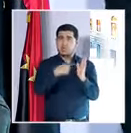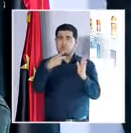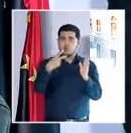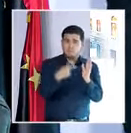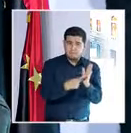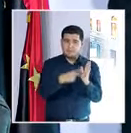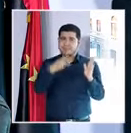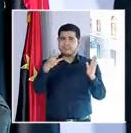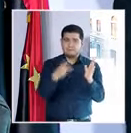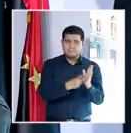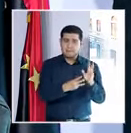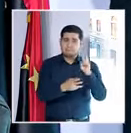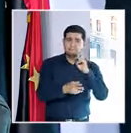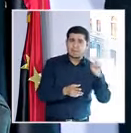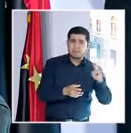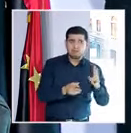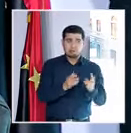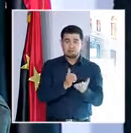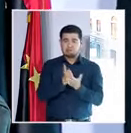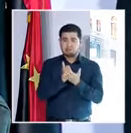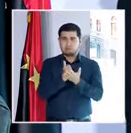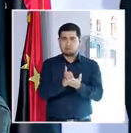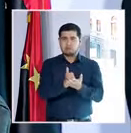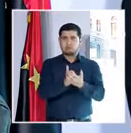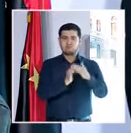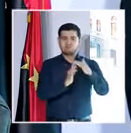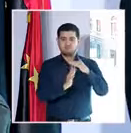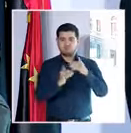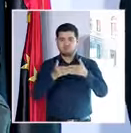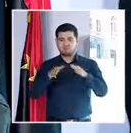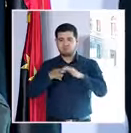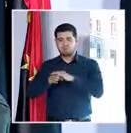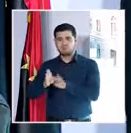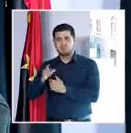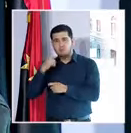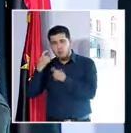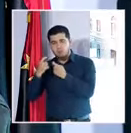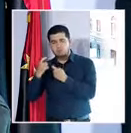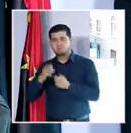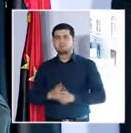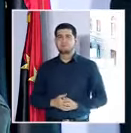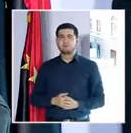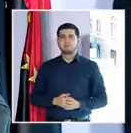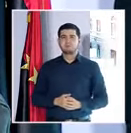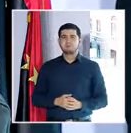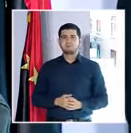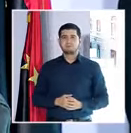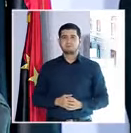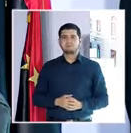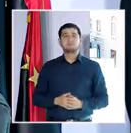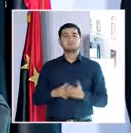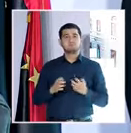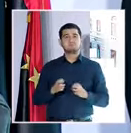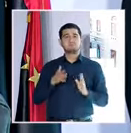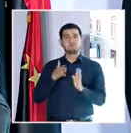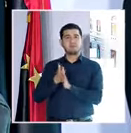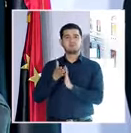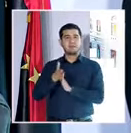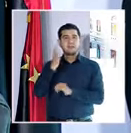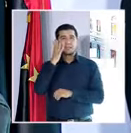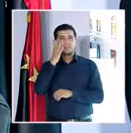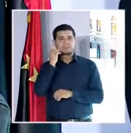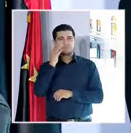frontera para buscar una oportunidad. Quiero contarles una experiencia que para mí fue muy impactante. En medio